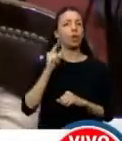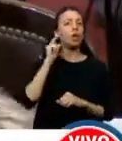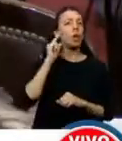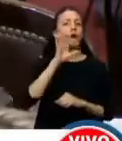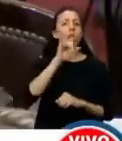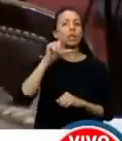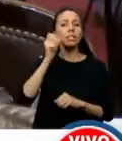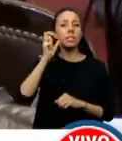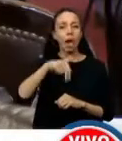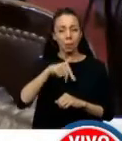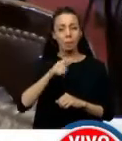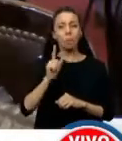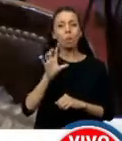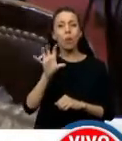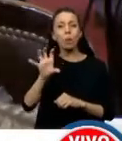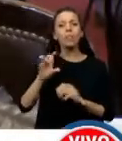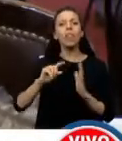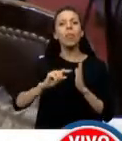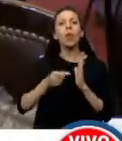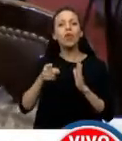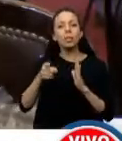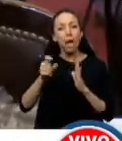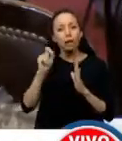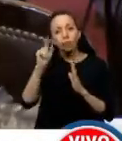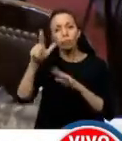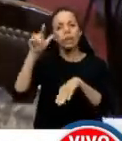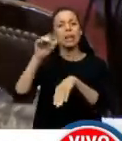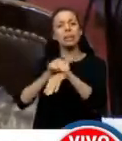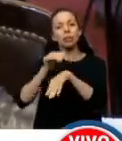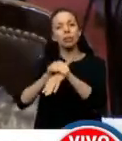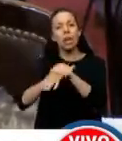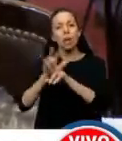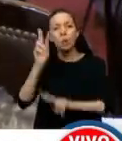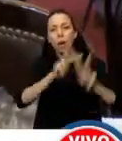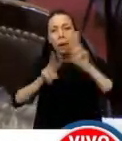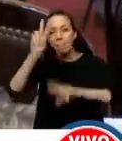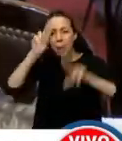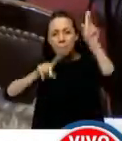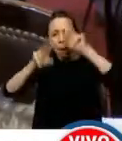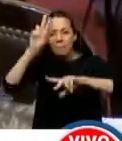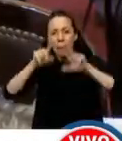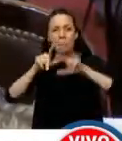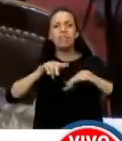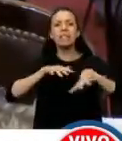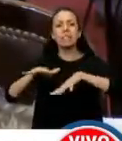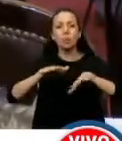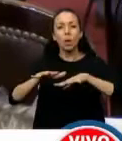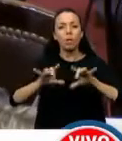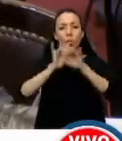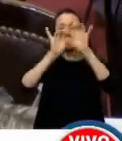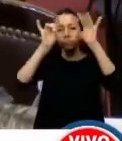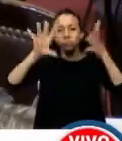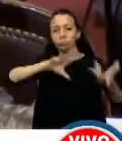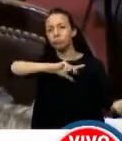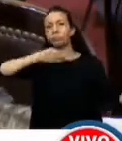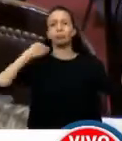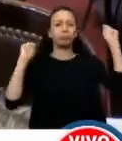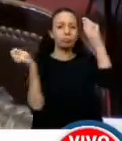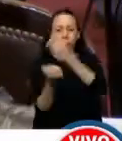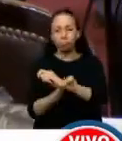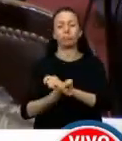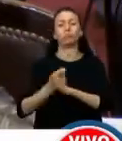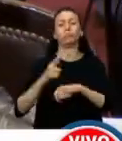indigencia, y nosotros tenemos que generar todas las políticas necesarias para resolver eso. Nosotros no podemos